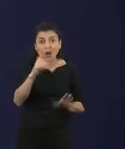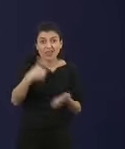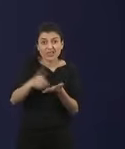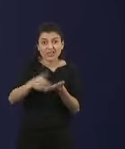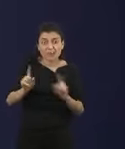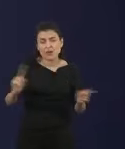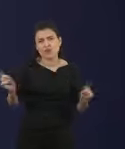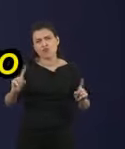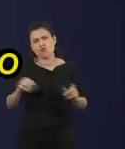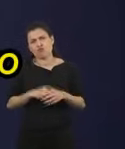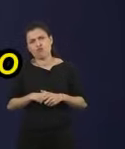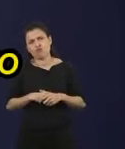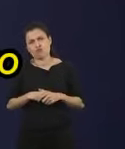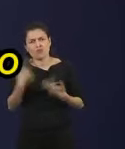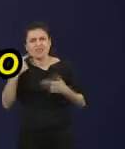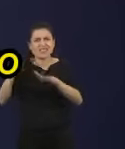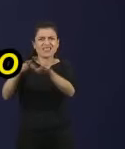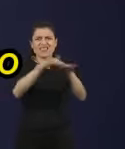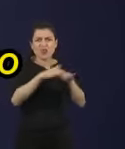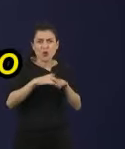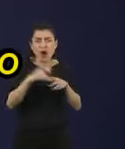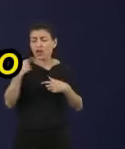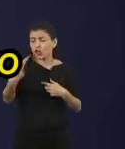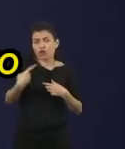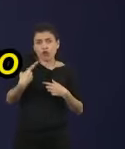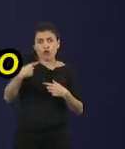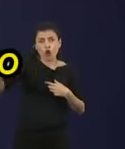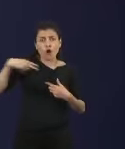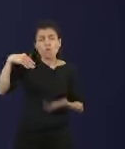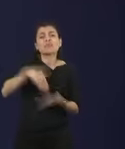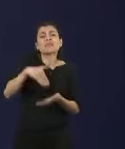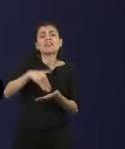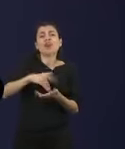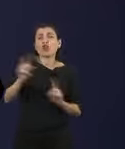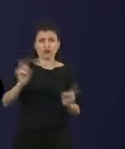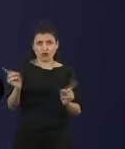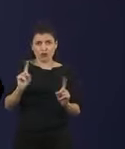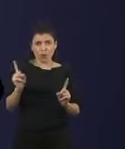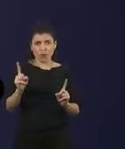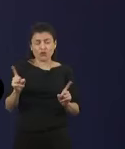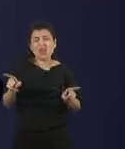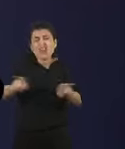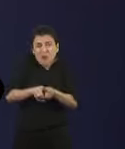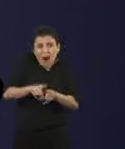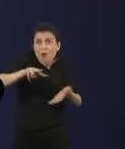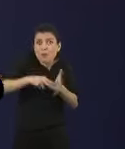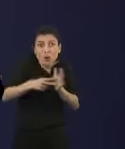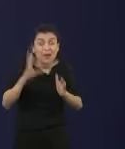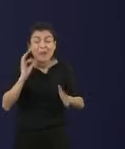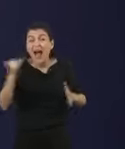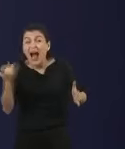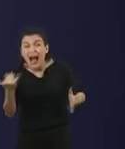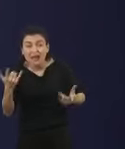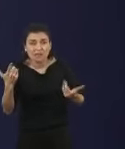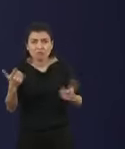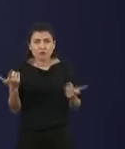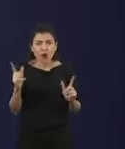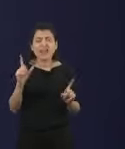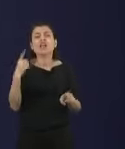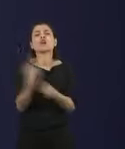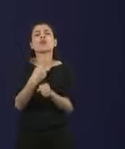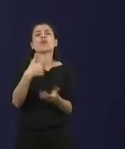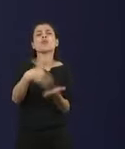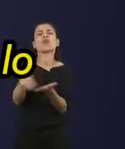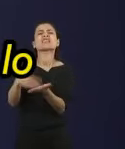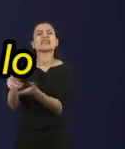digo no O sea vos y yo pues no somos ricos pero podríamos serlo y no tendría por qué ser eso algo algo